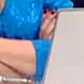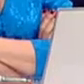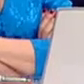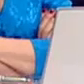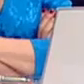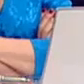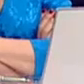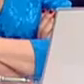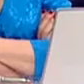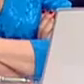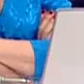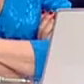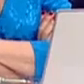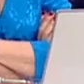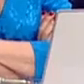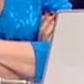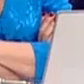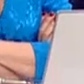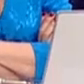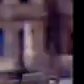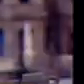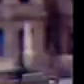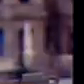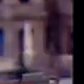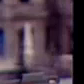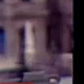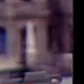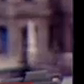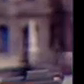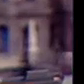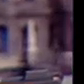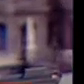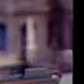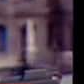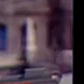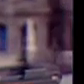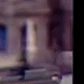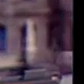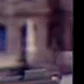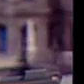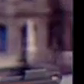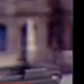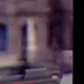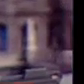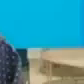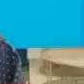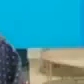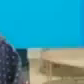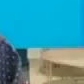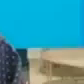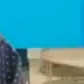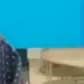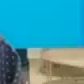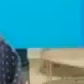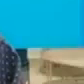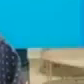Gracias, Sara. Vamos a volver con Enrique porque es verdad que nos está contando, Sara, hay subvenciones, hay ayudas, pero una de las cosas más simples